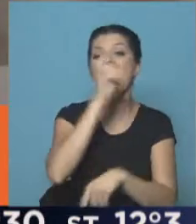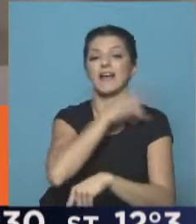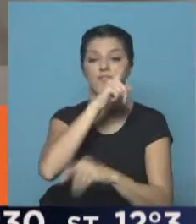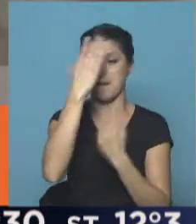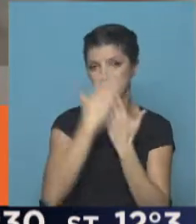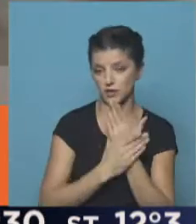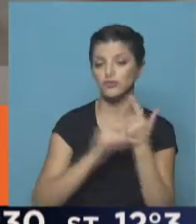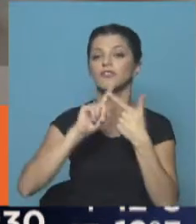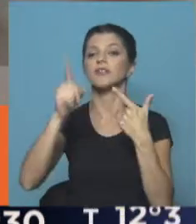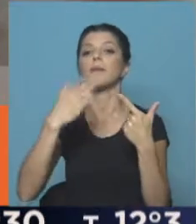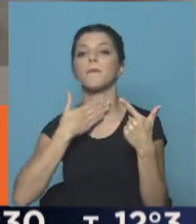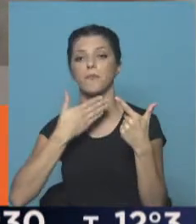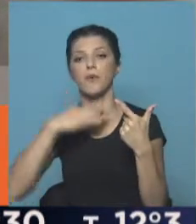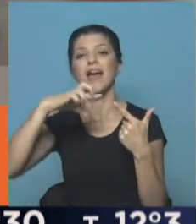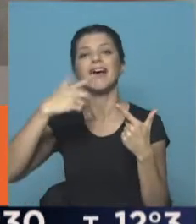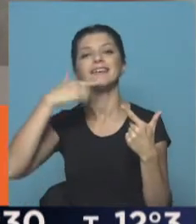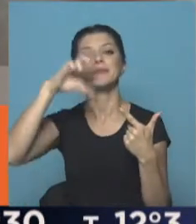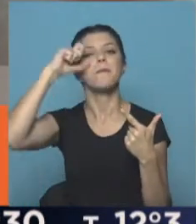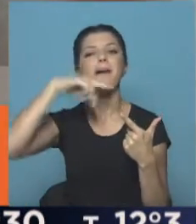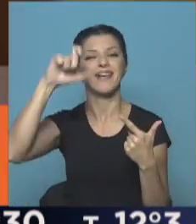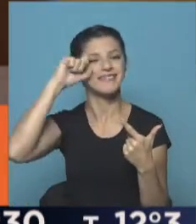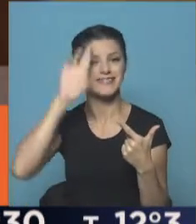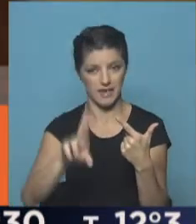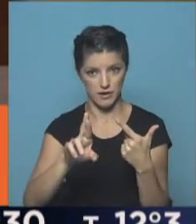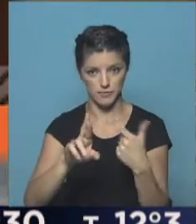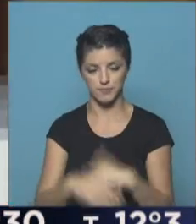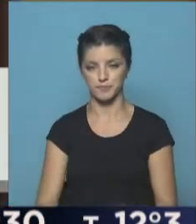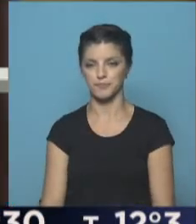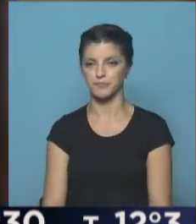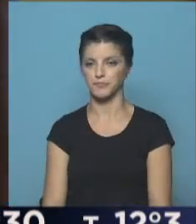portavoz, Sean Spicer, recientes bajas en el gabinete Trump.